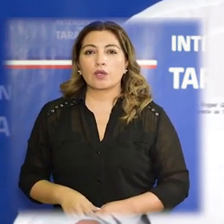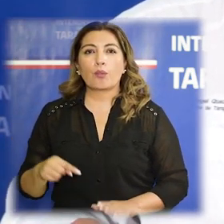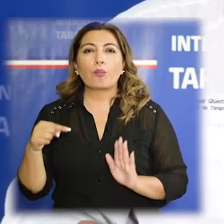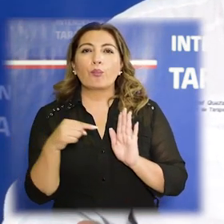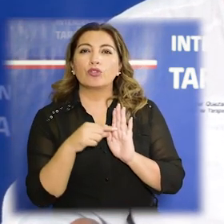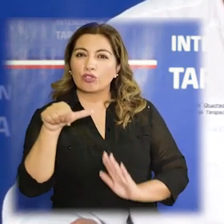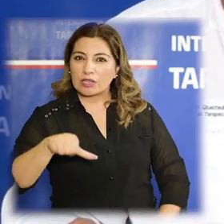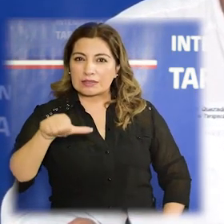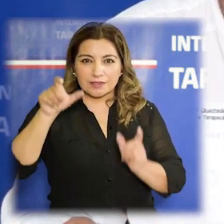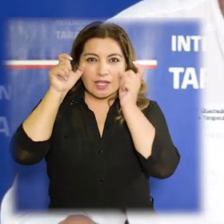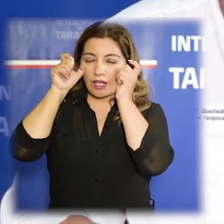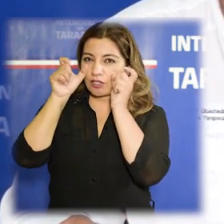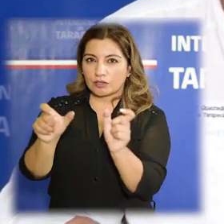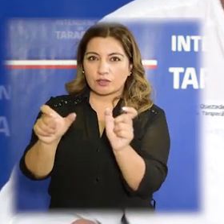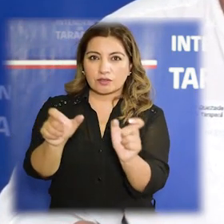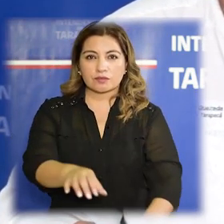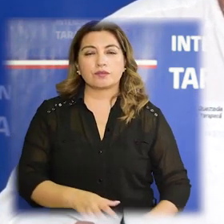la fiscalización